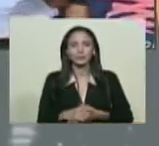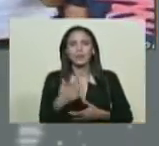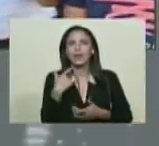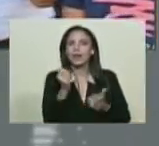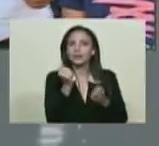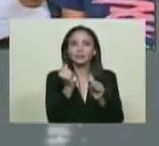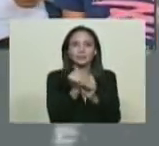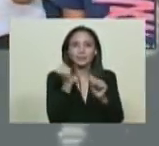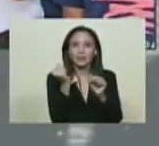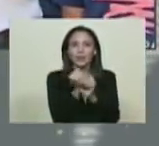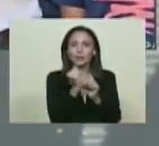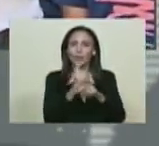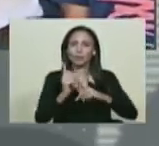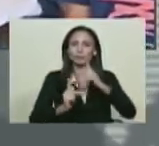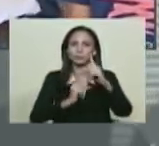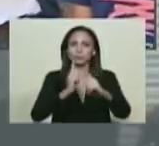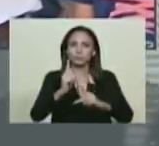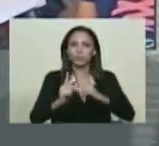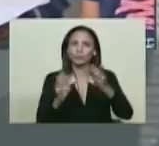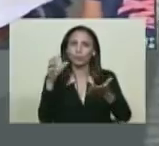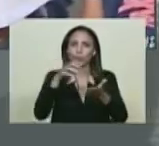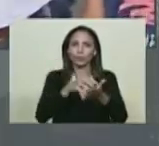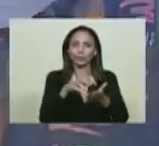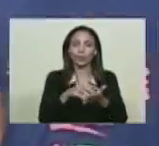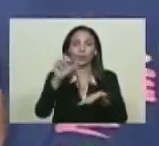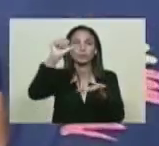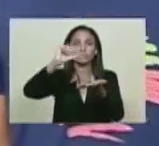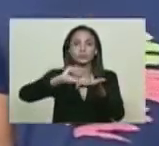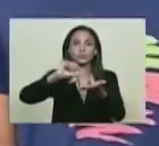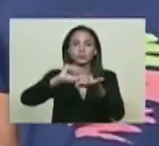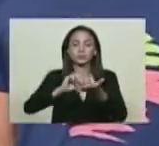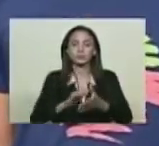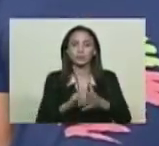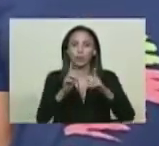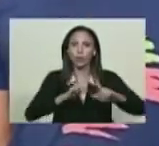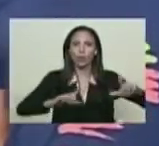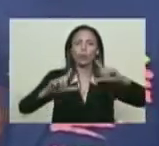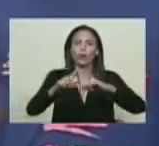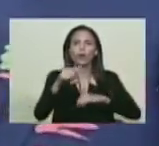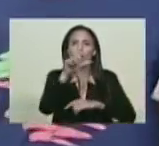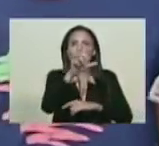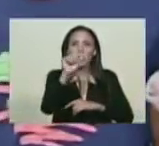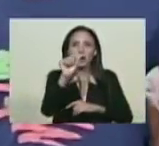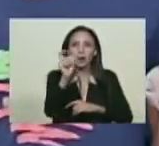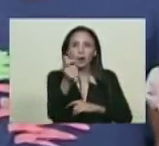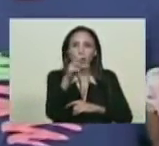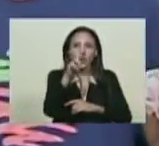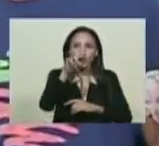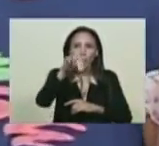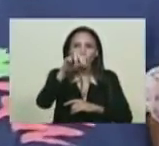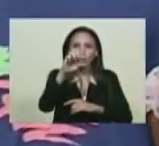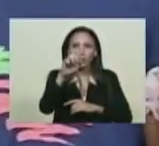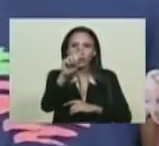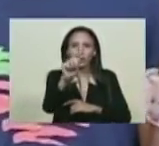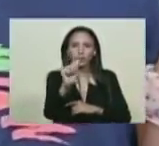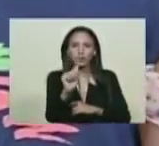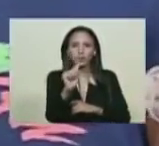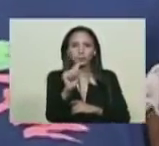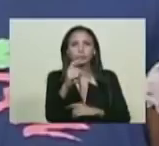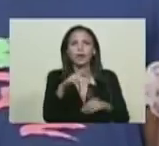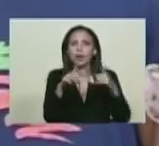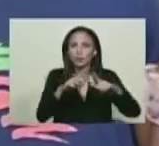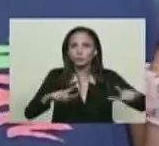desde esta Miranda que produce. Nosotros estamos en el centro de acopio Laguneta de la Montaña, mejor conocido como La